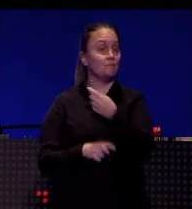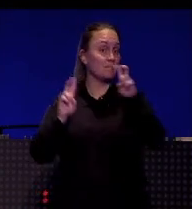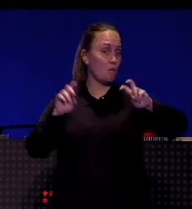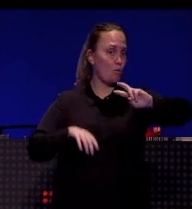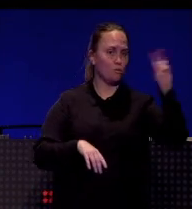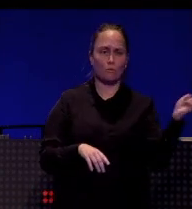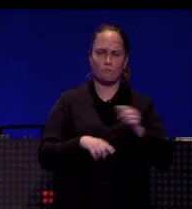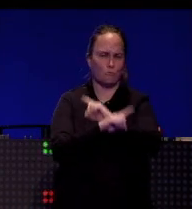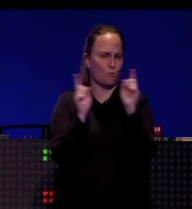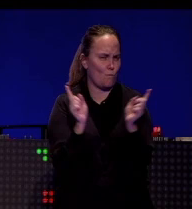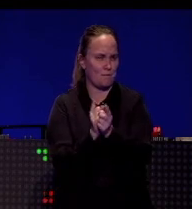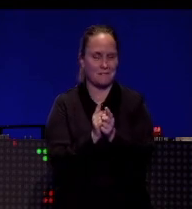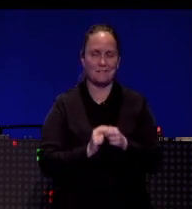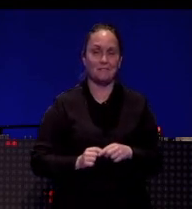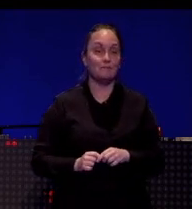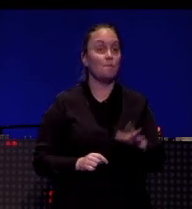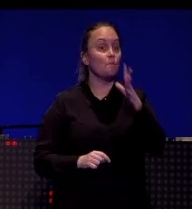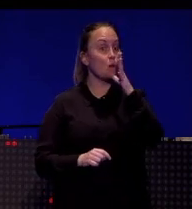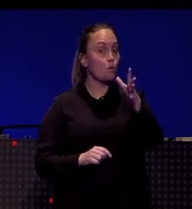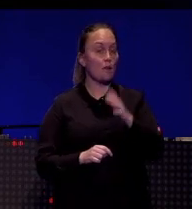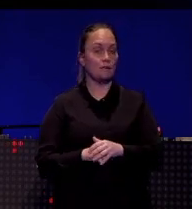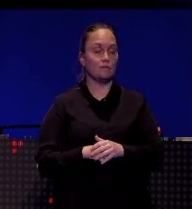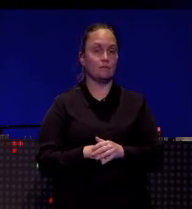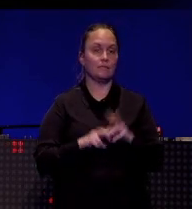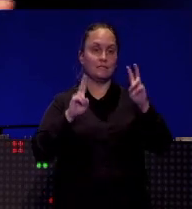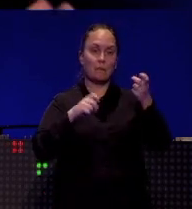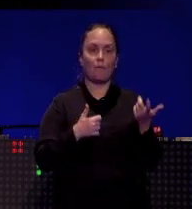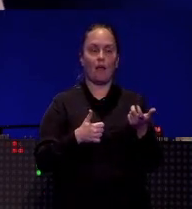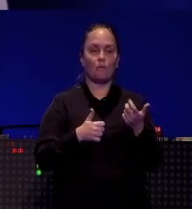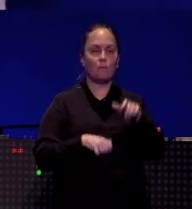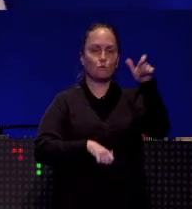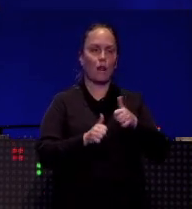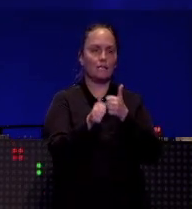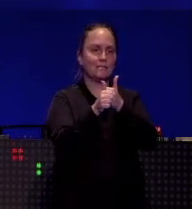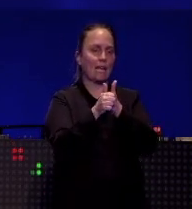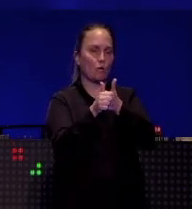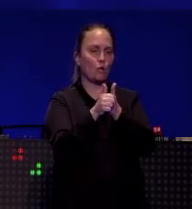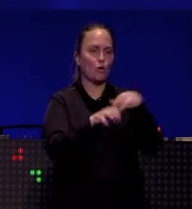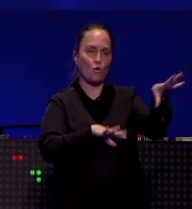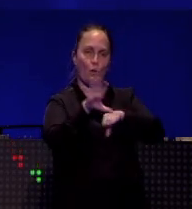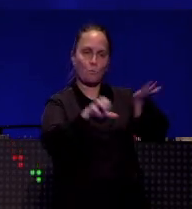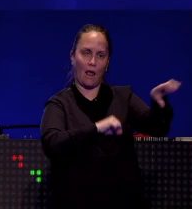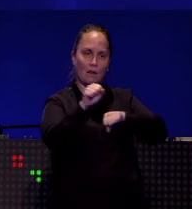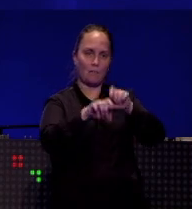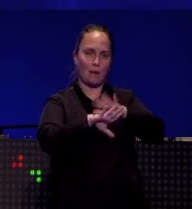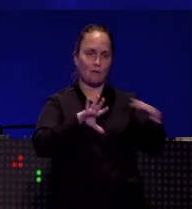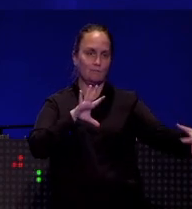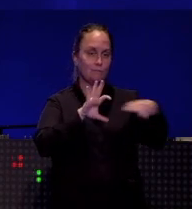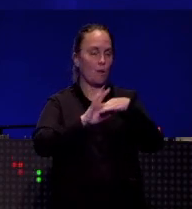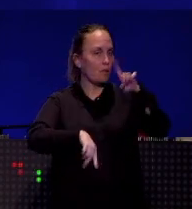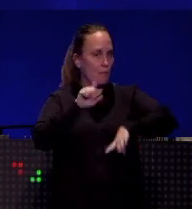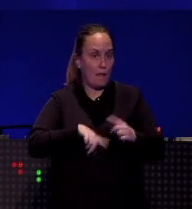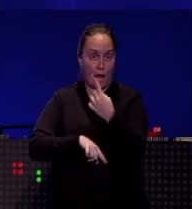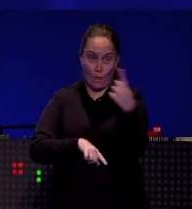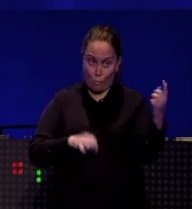muy breve porque la compra de seguidores sin engagement esto es personal de cada uno